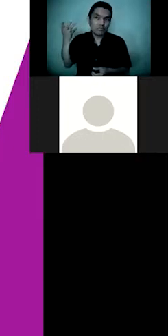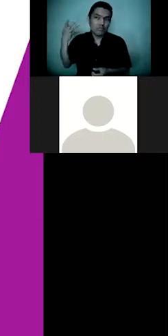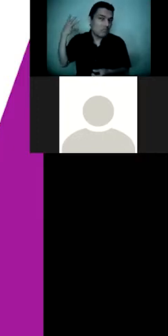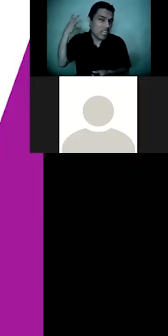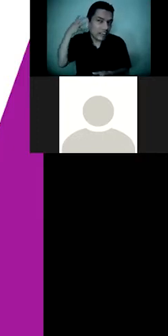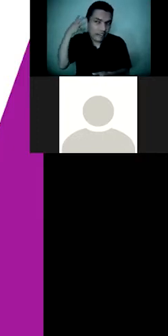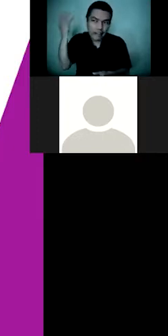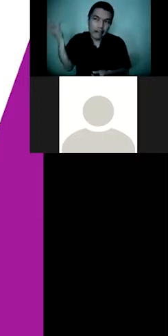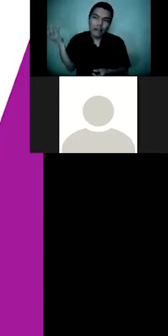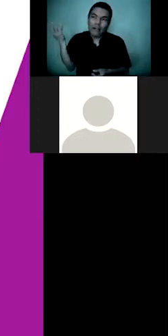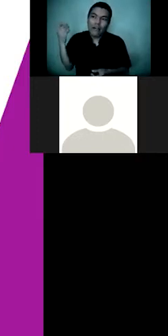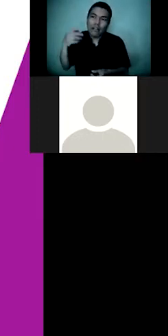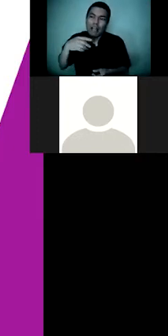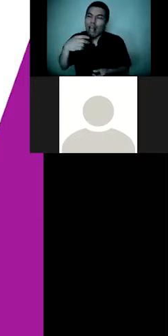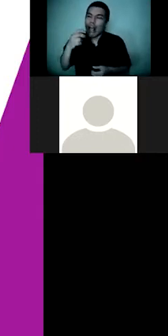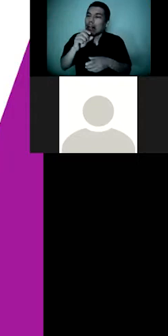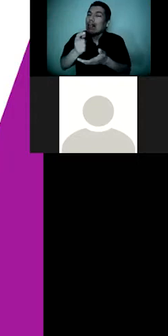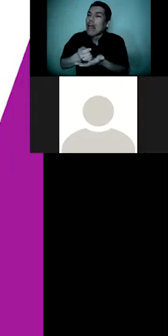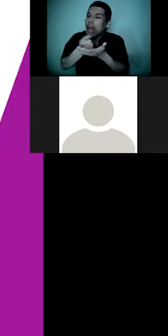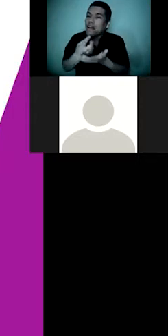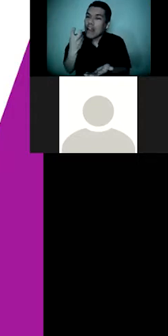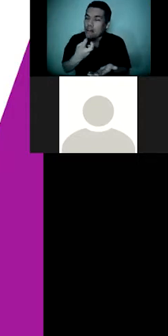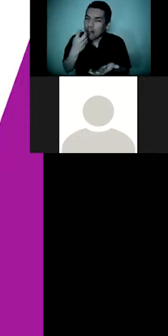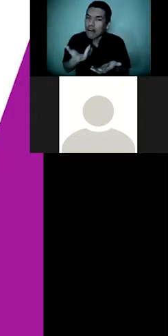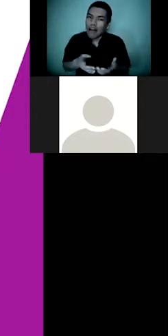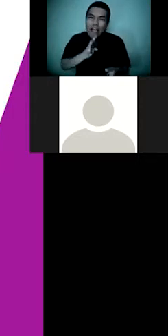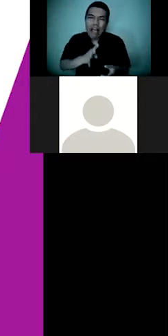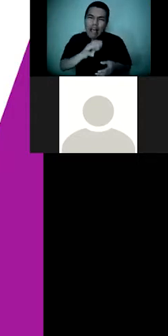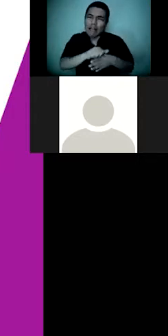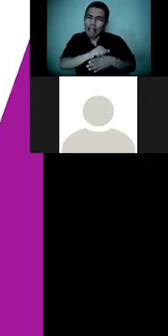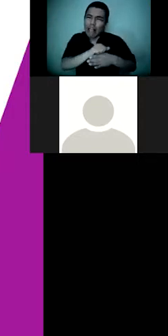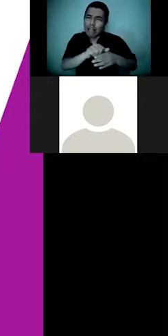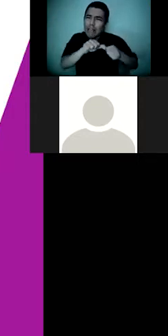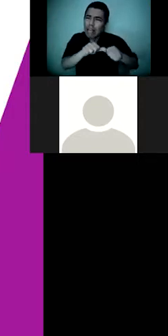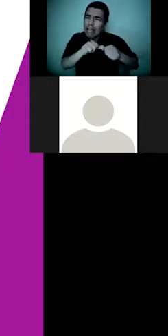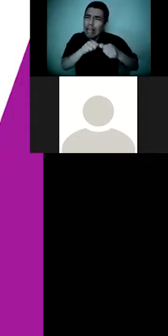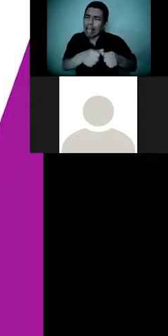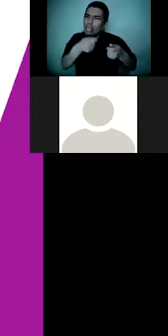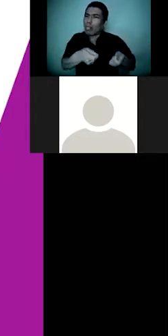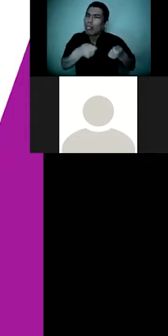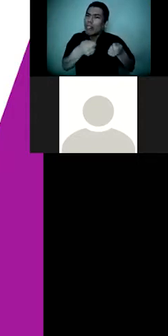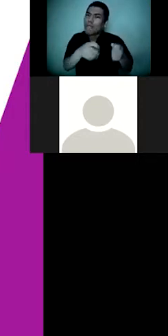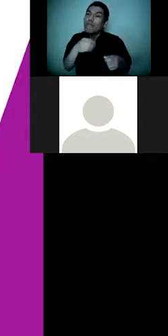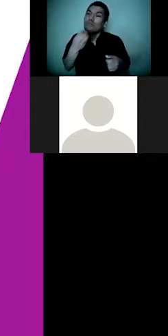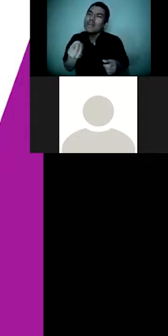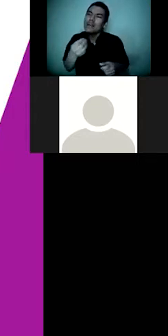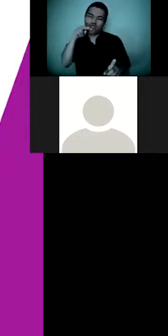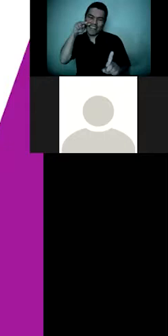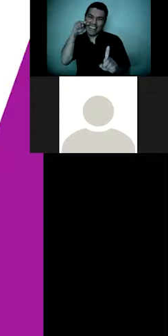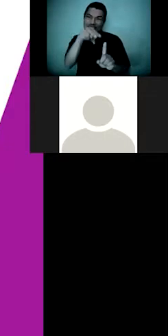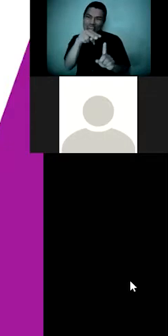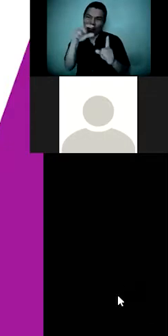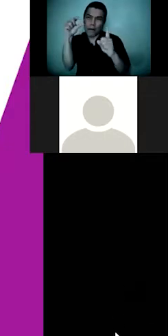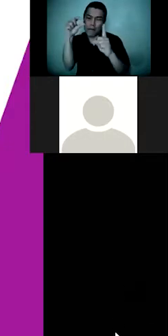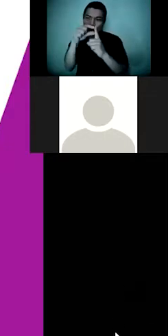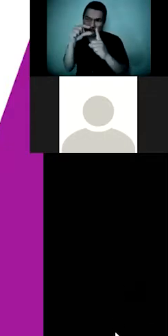o poniéndole audífonos, o operándole, poniendo un implante coclear, ayudándole a que oralice, ¿no? Ese es el enfoque que